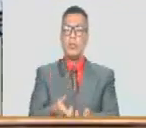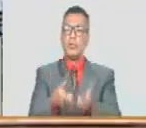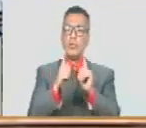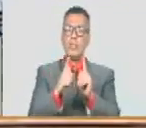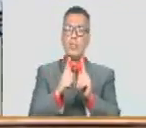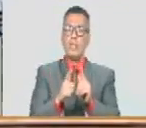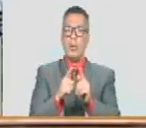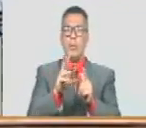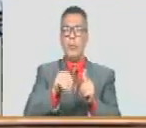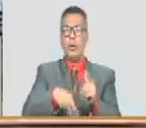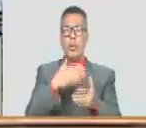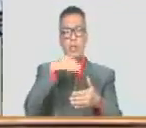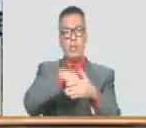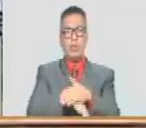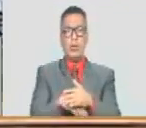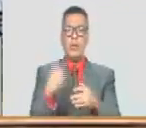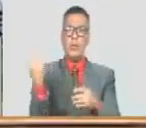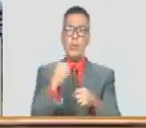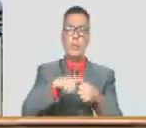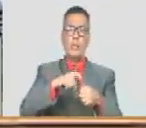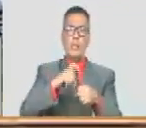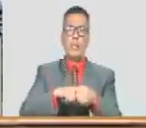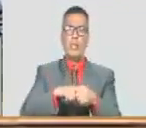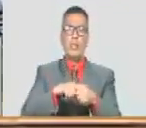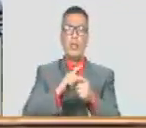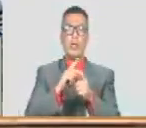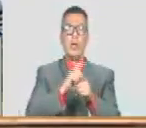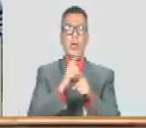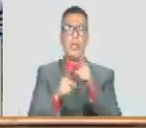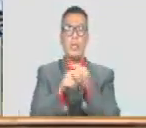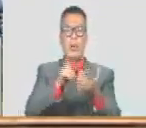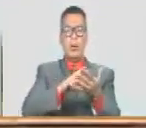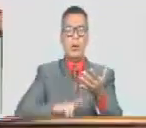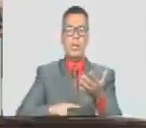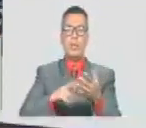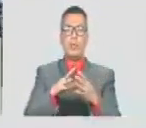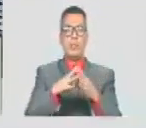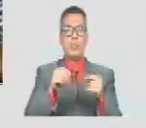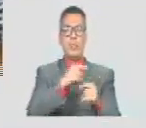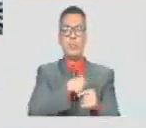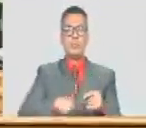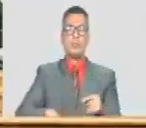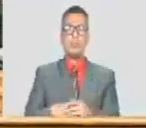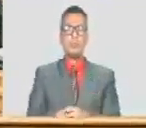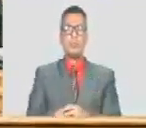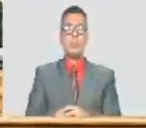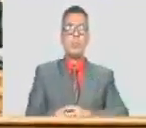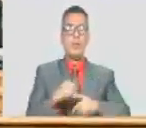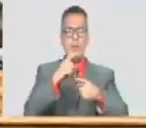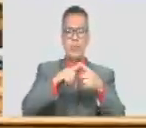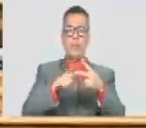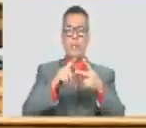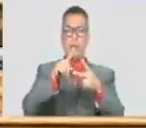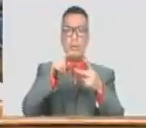para ausentarse e incorporar a sus suplentes indicados en lista anexa. Es todo, ciudadano presidente. En cuenta,